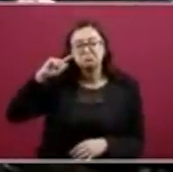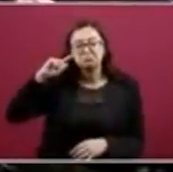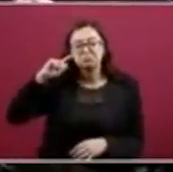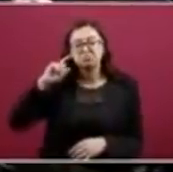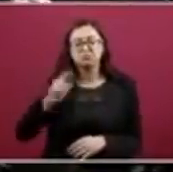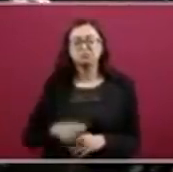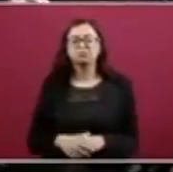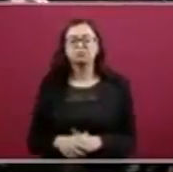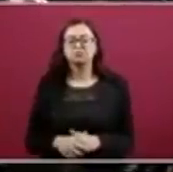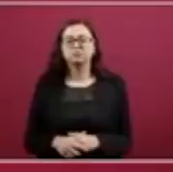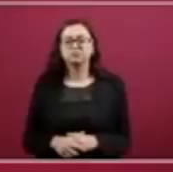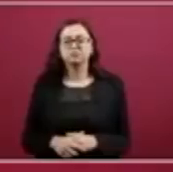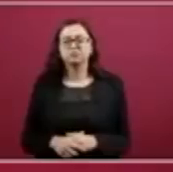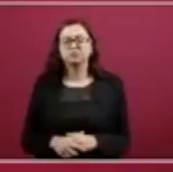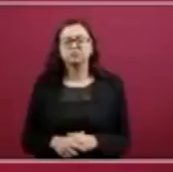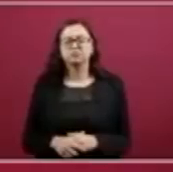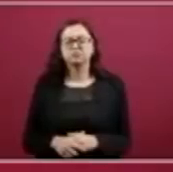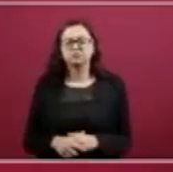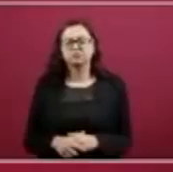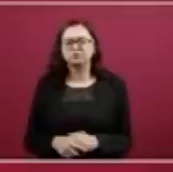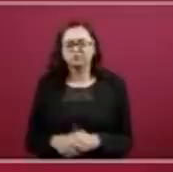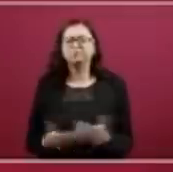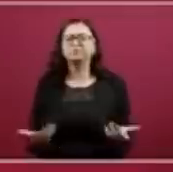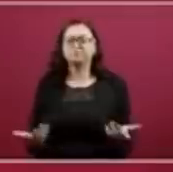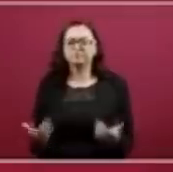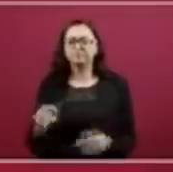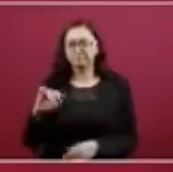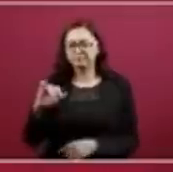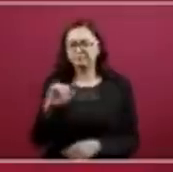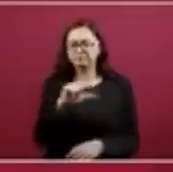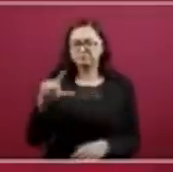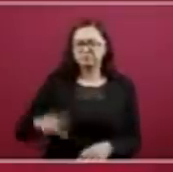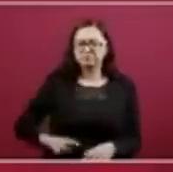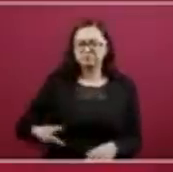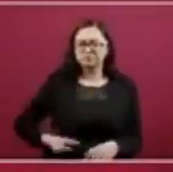Sí, estamos limpiando el gobierno,